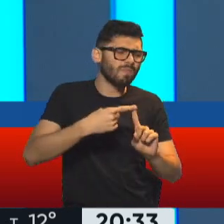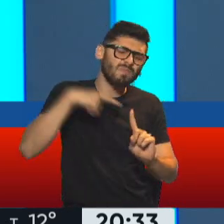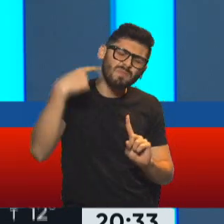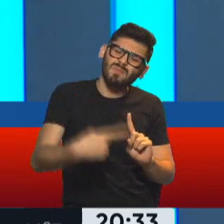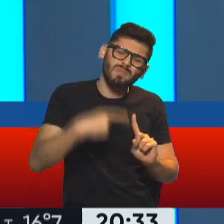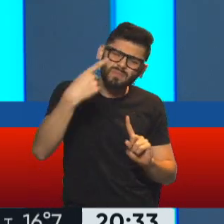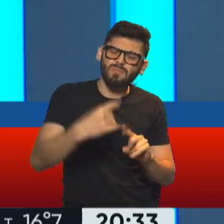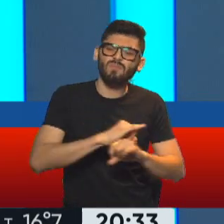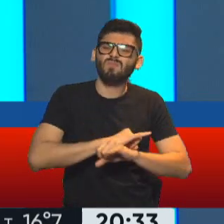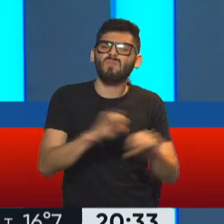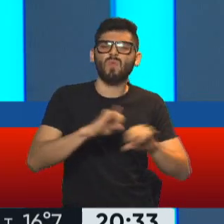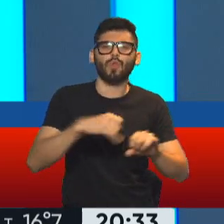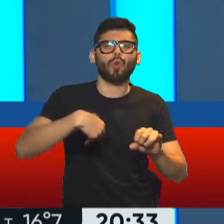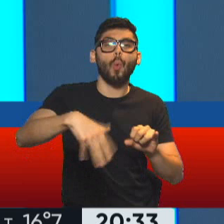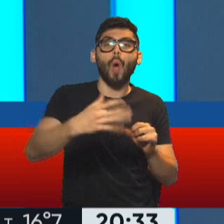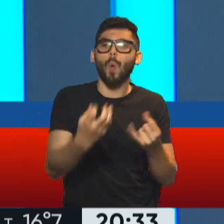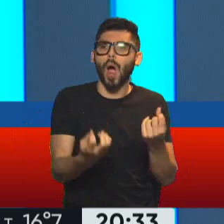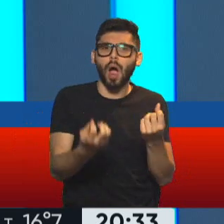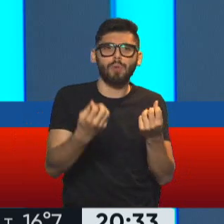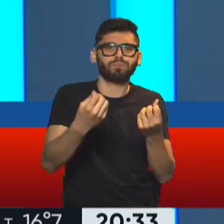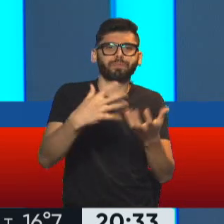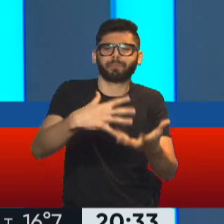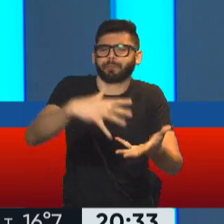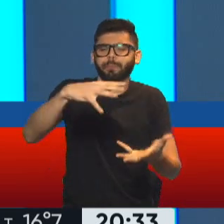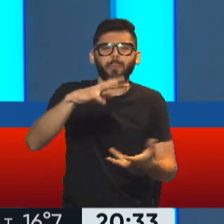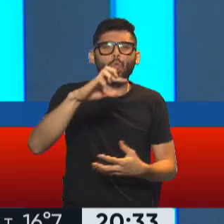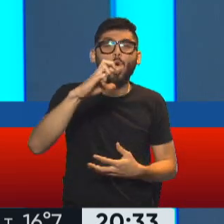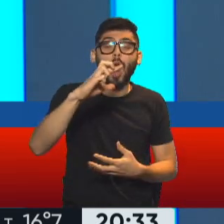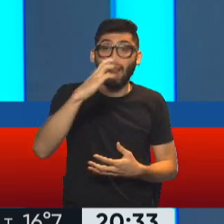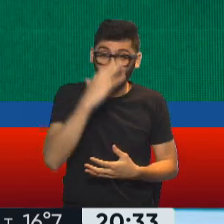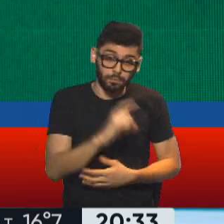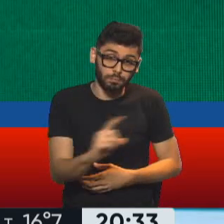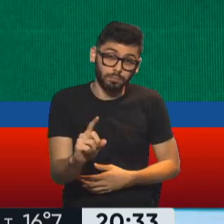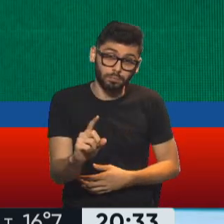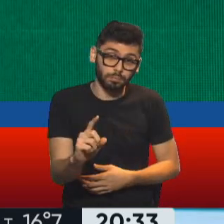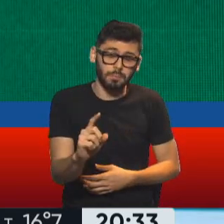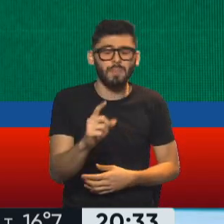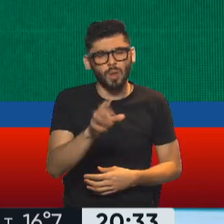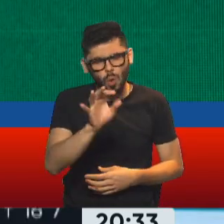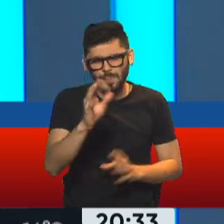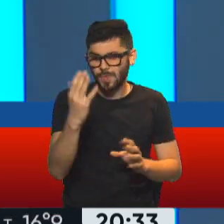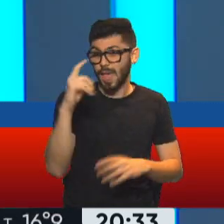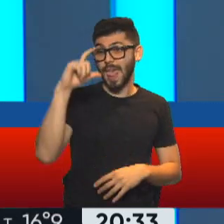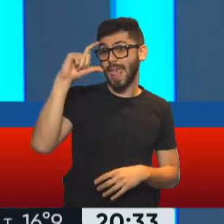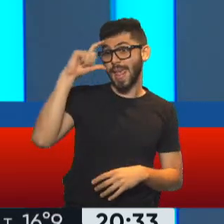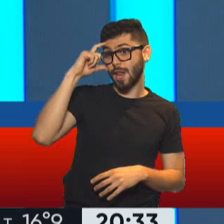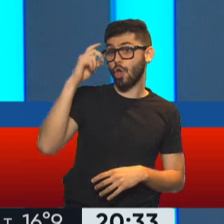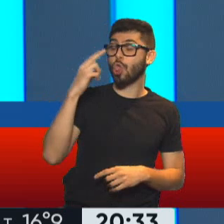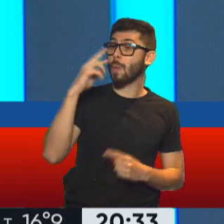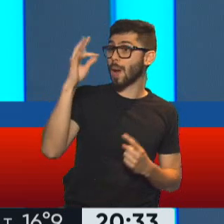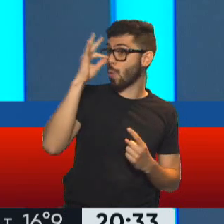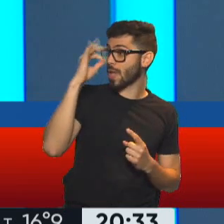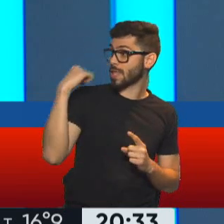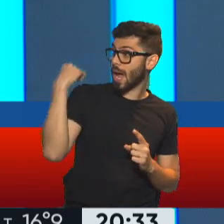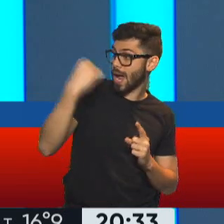iban a aparecer los brotes verdes. Sí. Nunca aparecieron. Vos sabés que desde enero del 2020 hasta junio